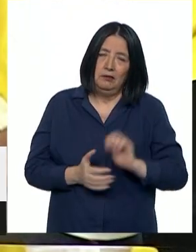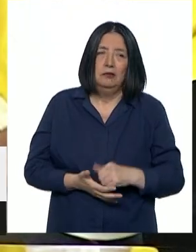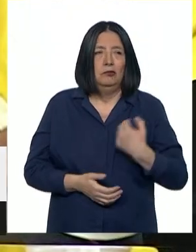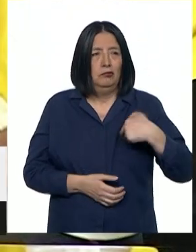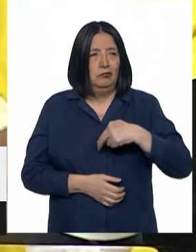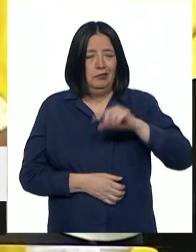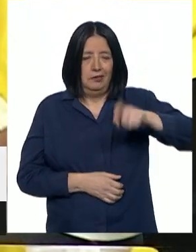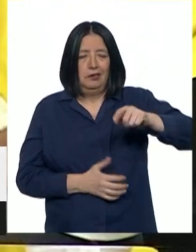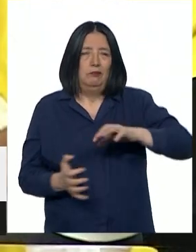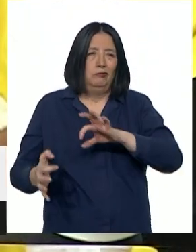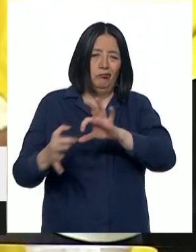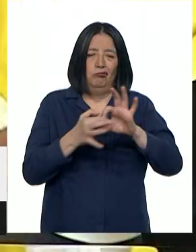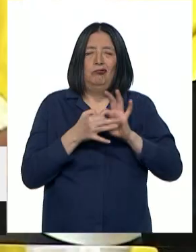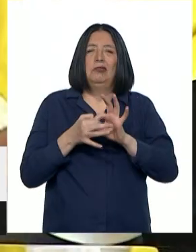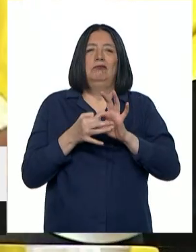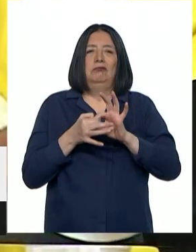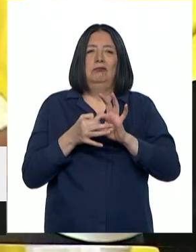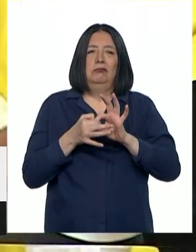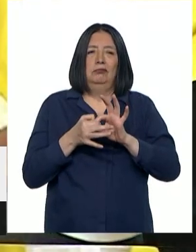Necesitamos estar todos unidos,